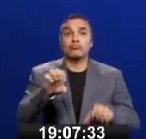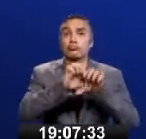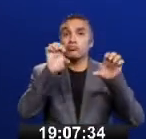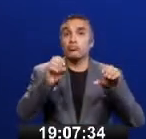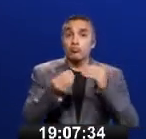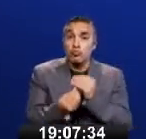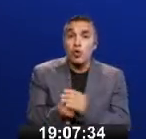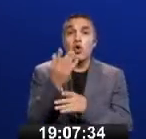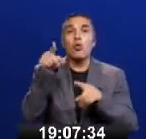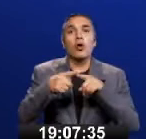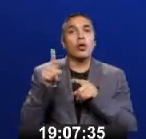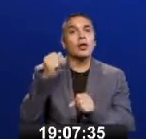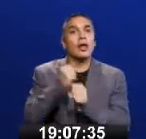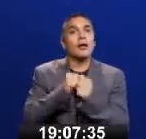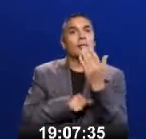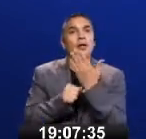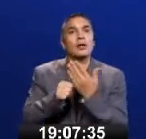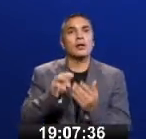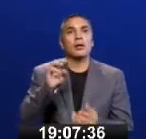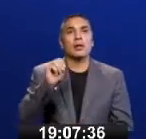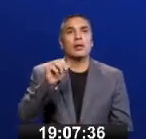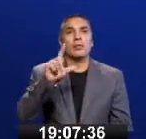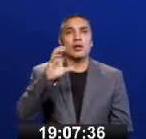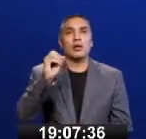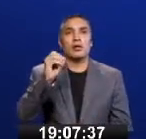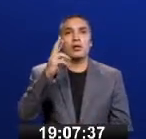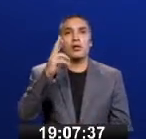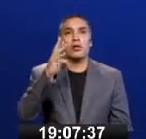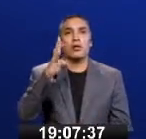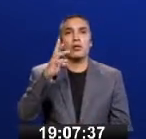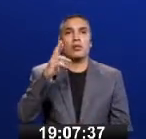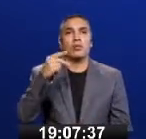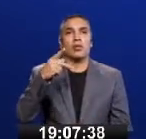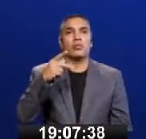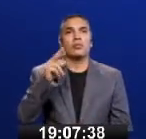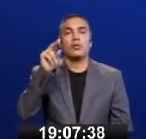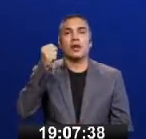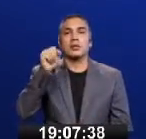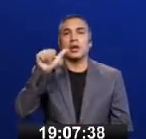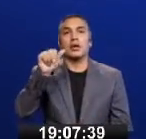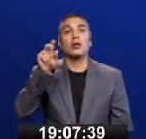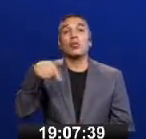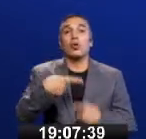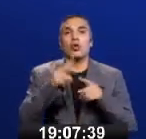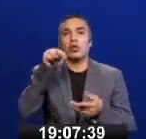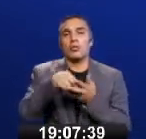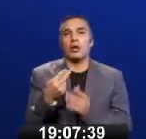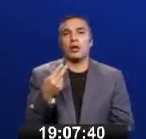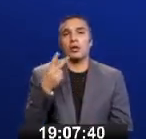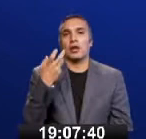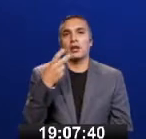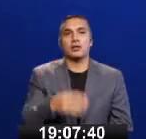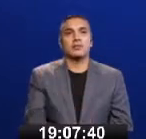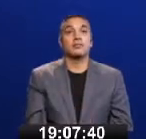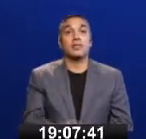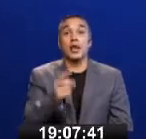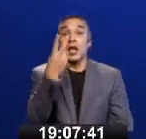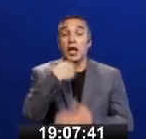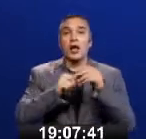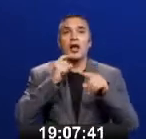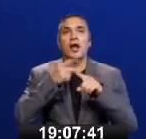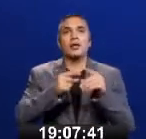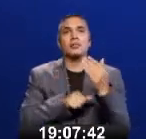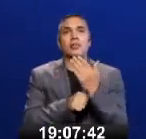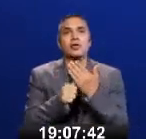cuando Solís era ministro fue Melconstrop S.A., constituida en el 2013 por Paolo Solís Loaiza, hijo del